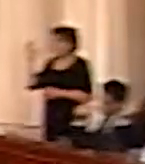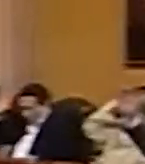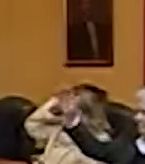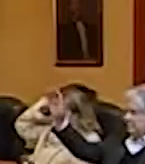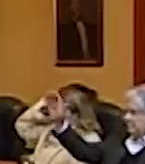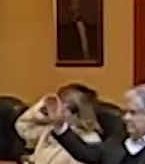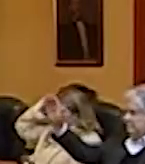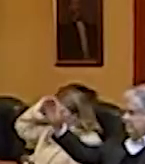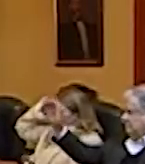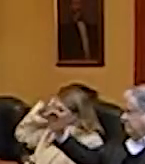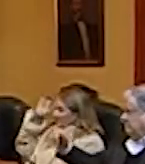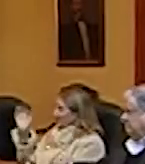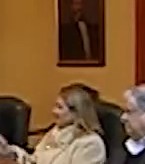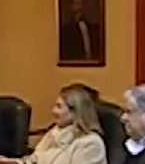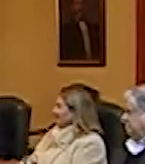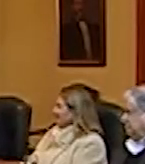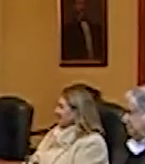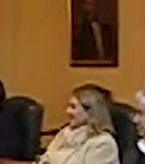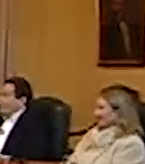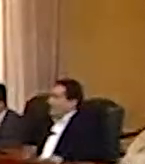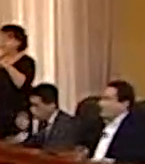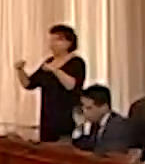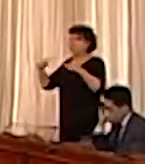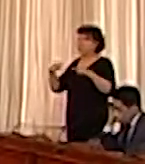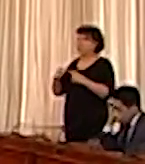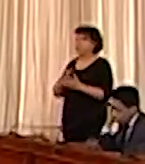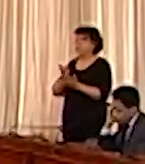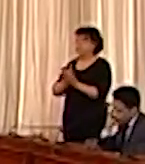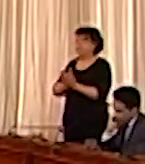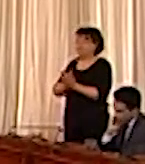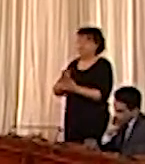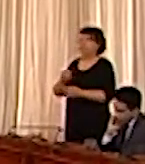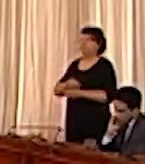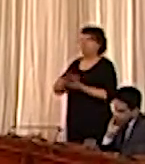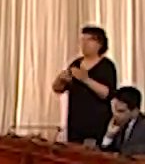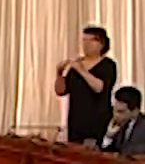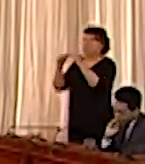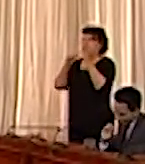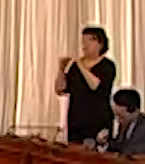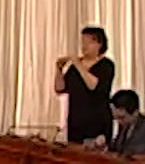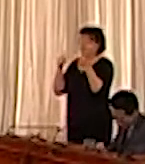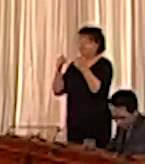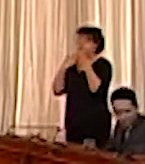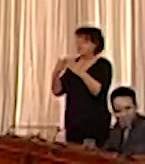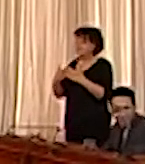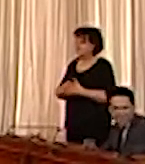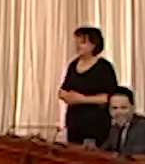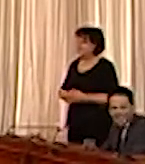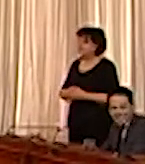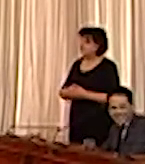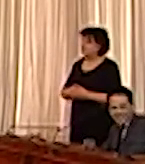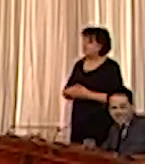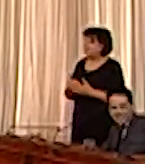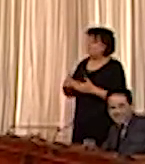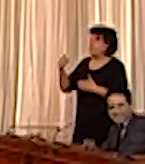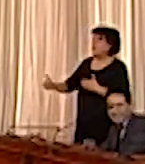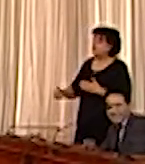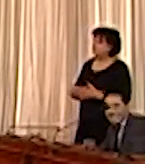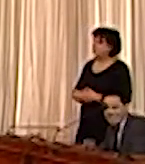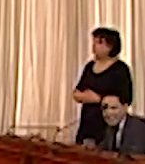aprueba después de una discusión seria por unanimidad de votos muchas gracias vamos al siguiente punto